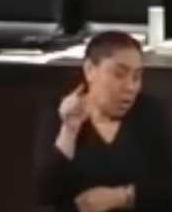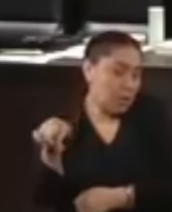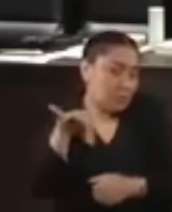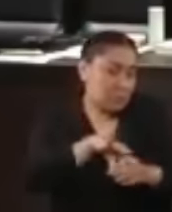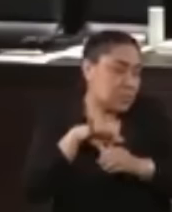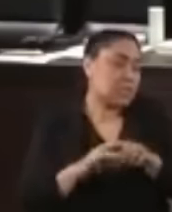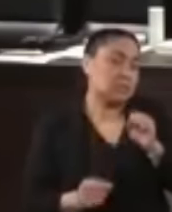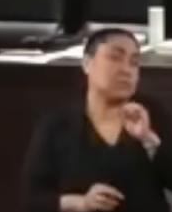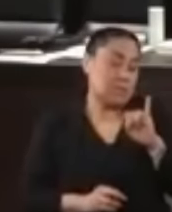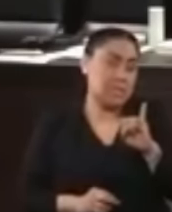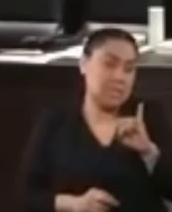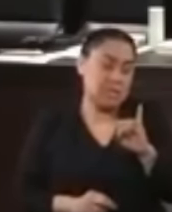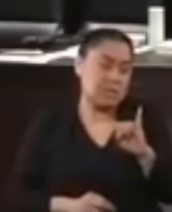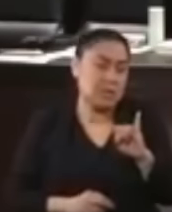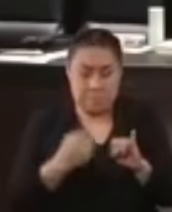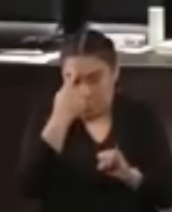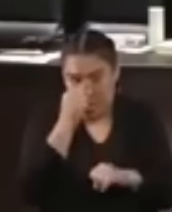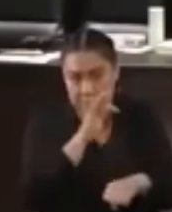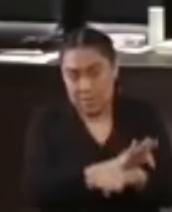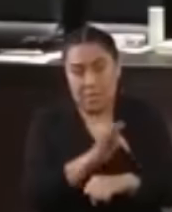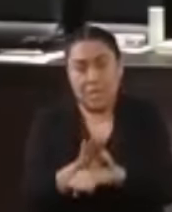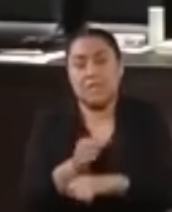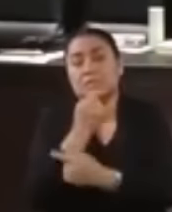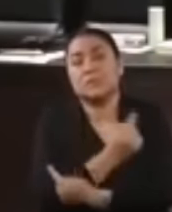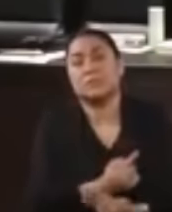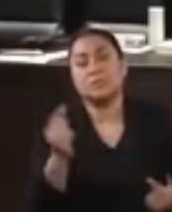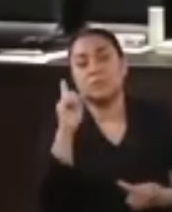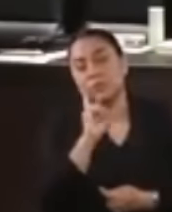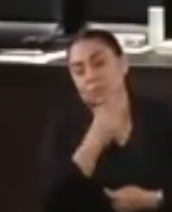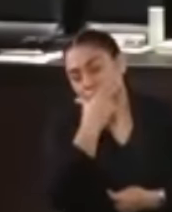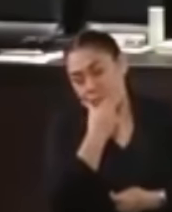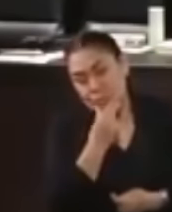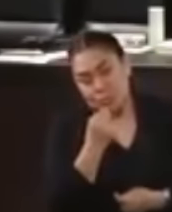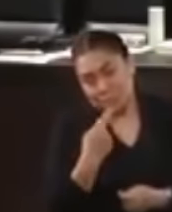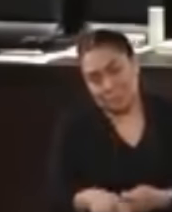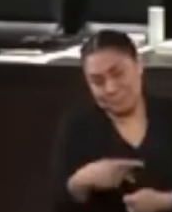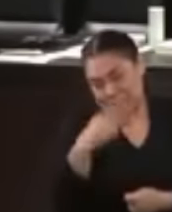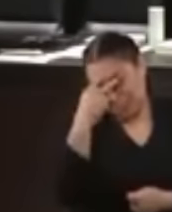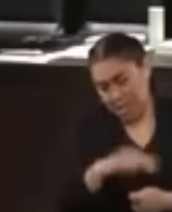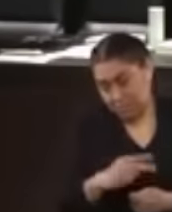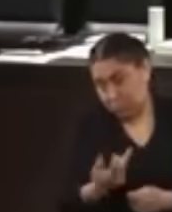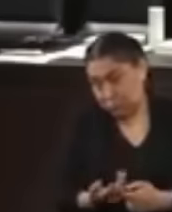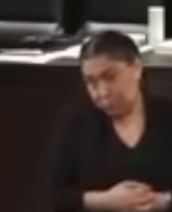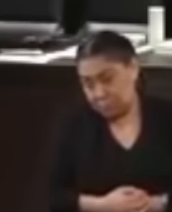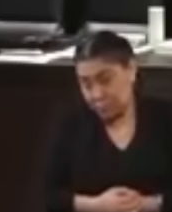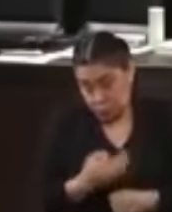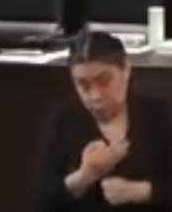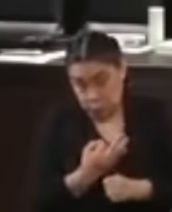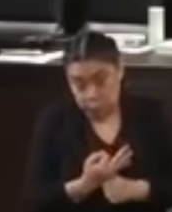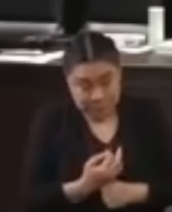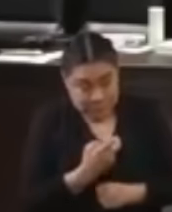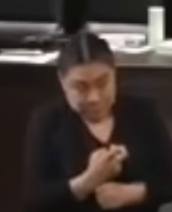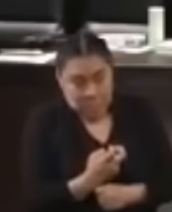favor de la niñez mexicana, de las niñas y niños mexicanos, y no hay duda de que en esto